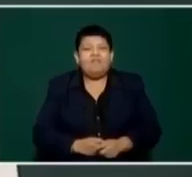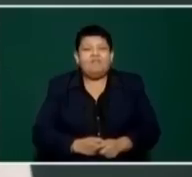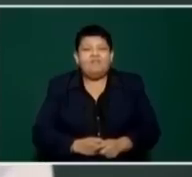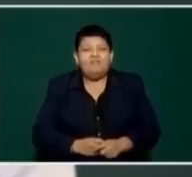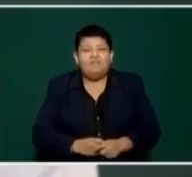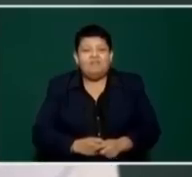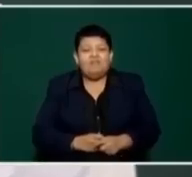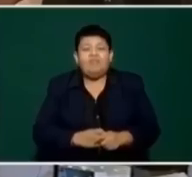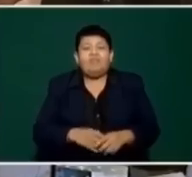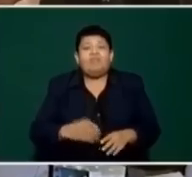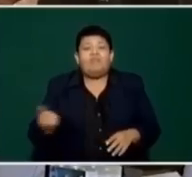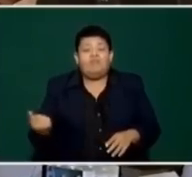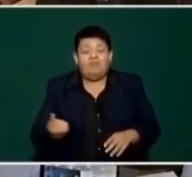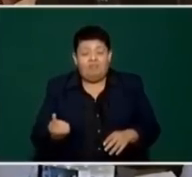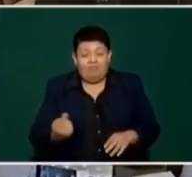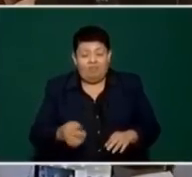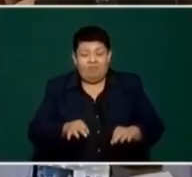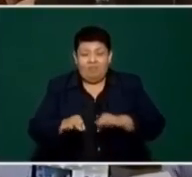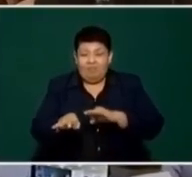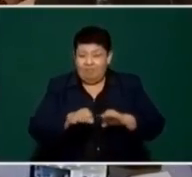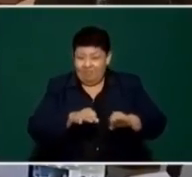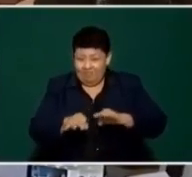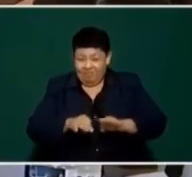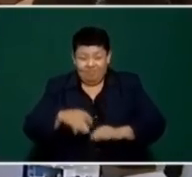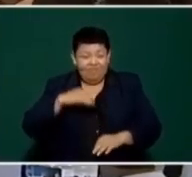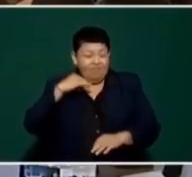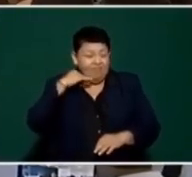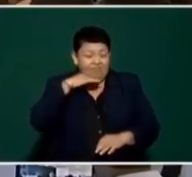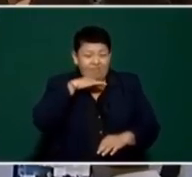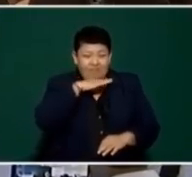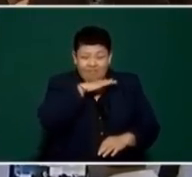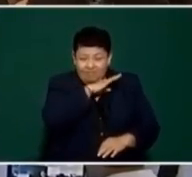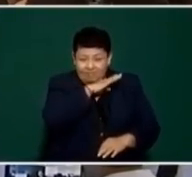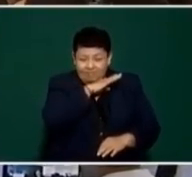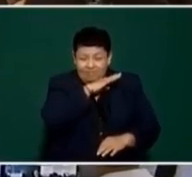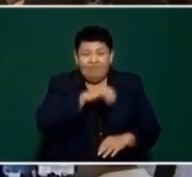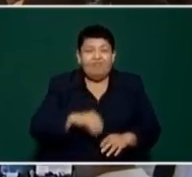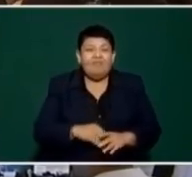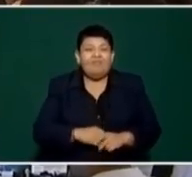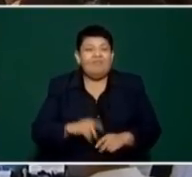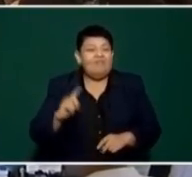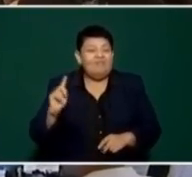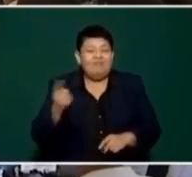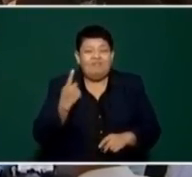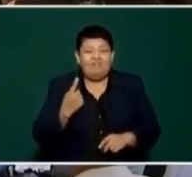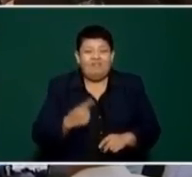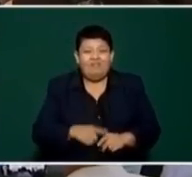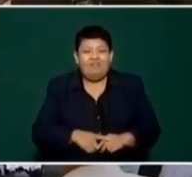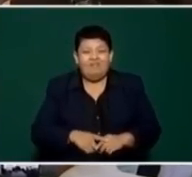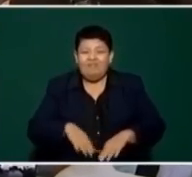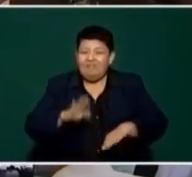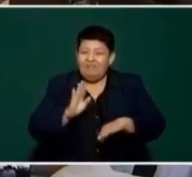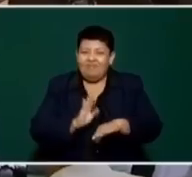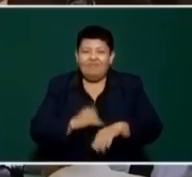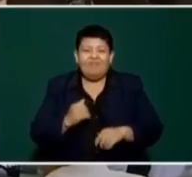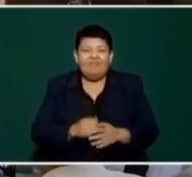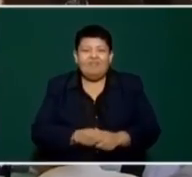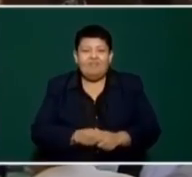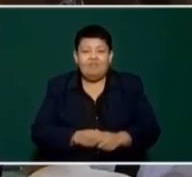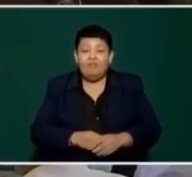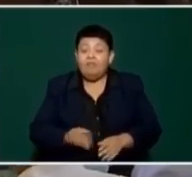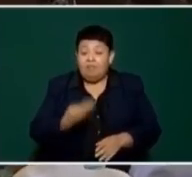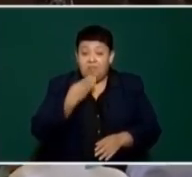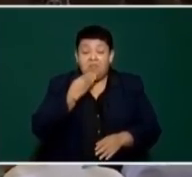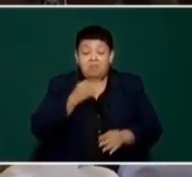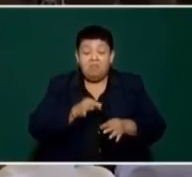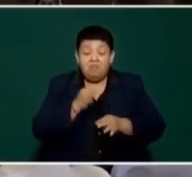Y el servicio de recolección de basura de la Ciudad de México es de lo más